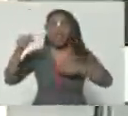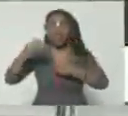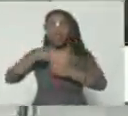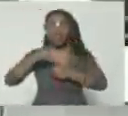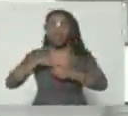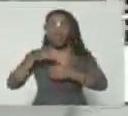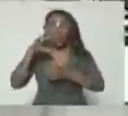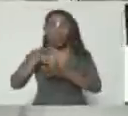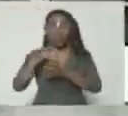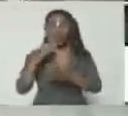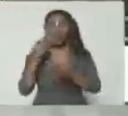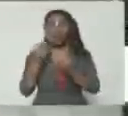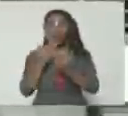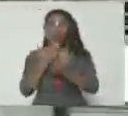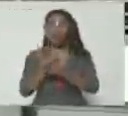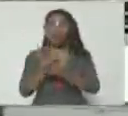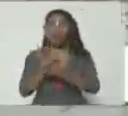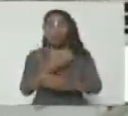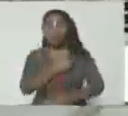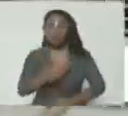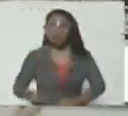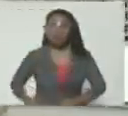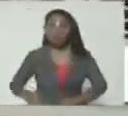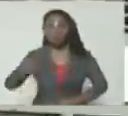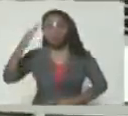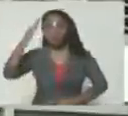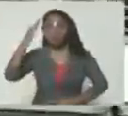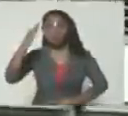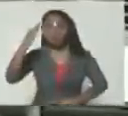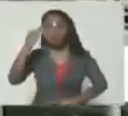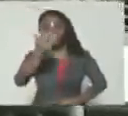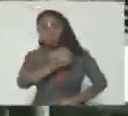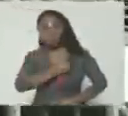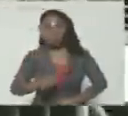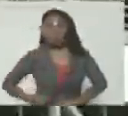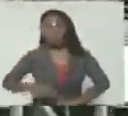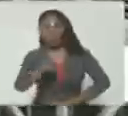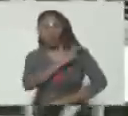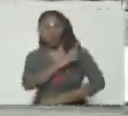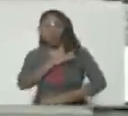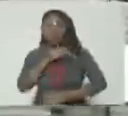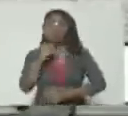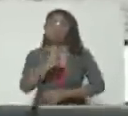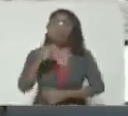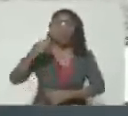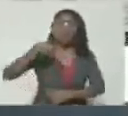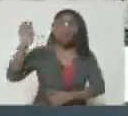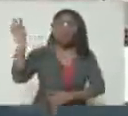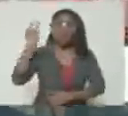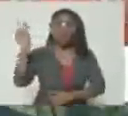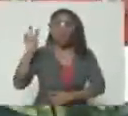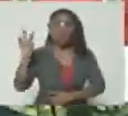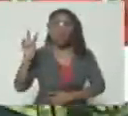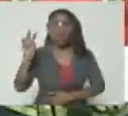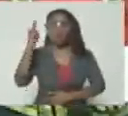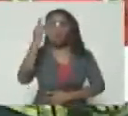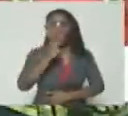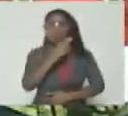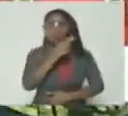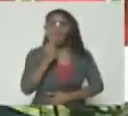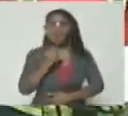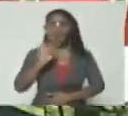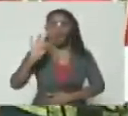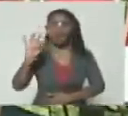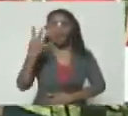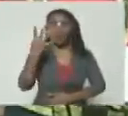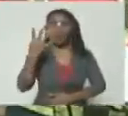agradecido, señor presidente. Mi comandante en jefe, presidente, decirle que Venezuela ocupa el